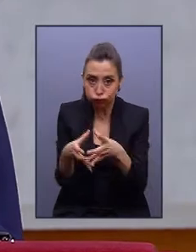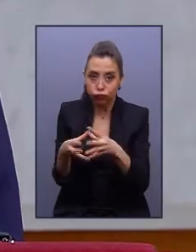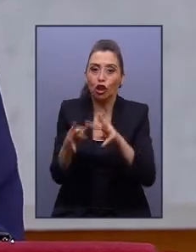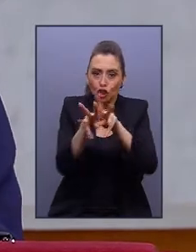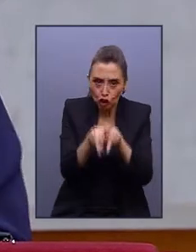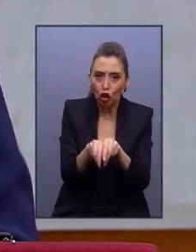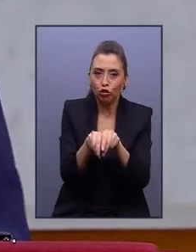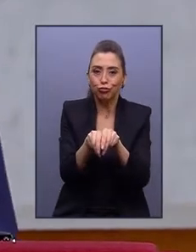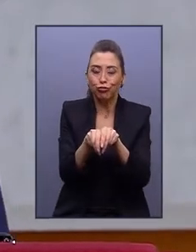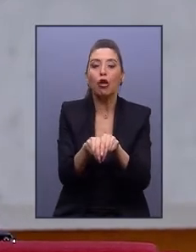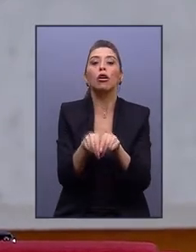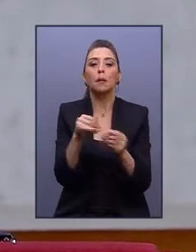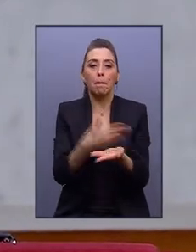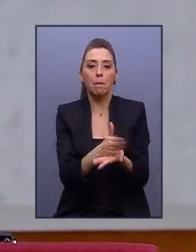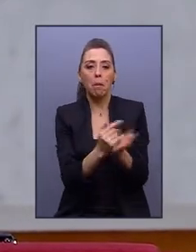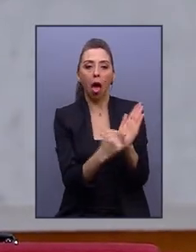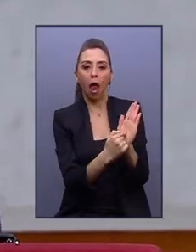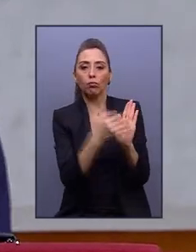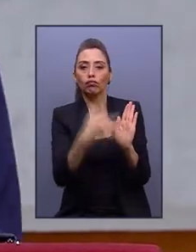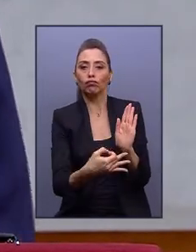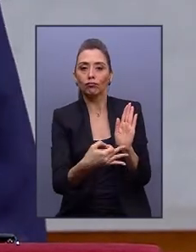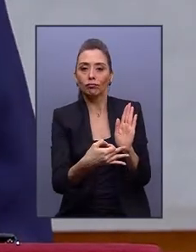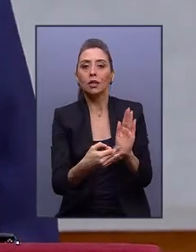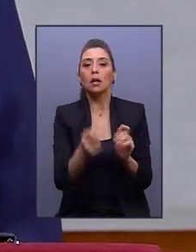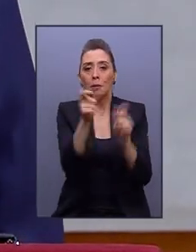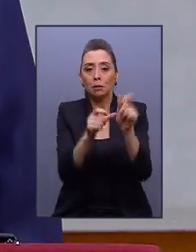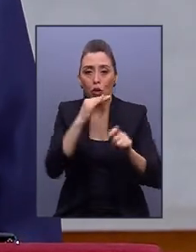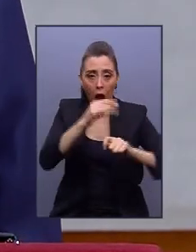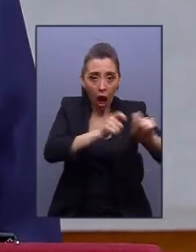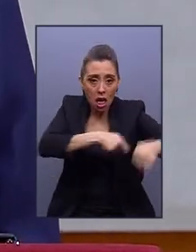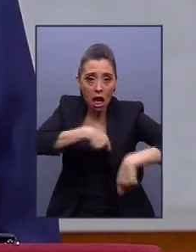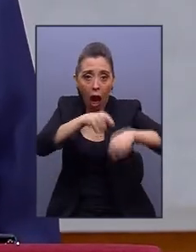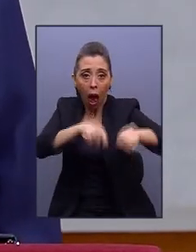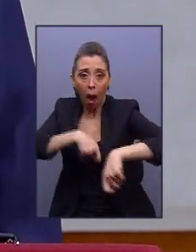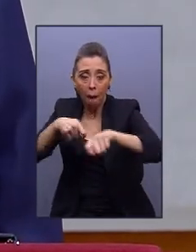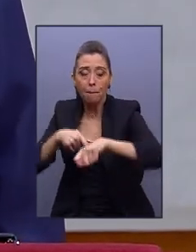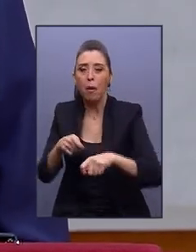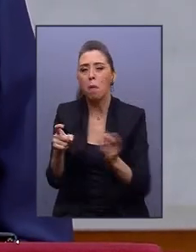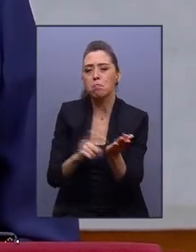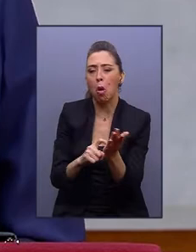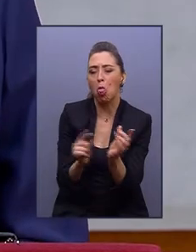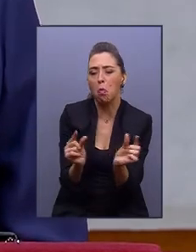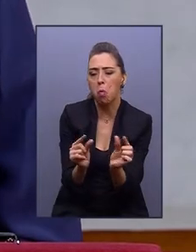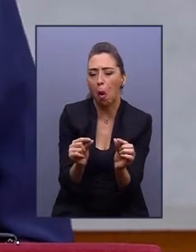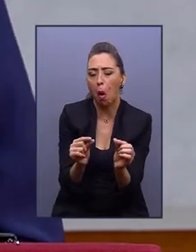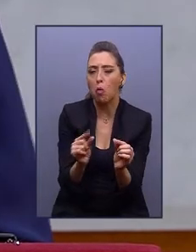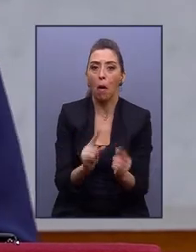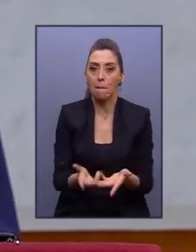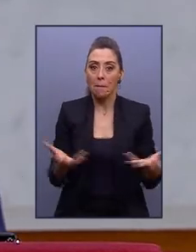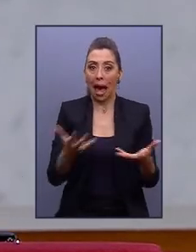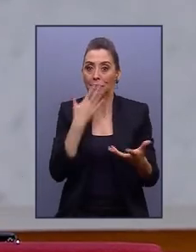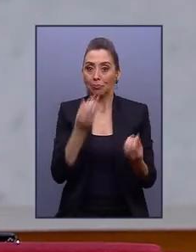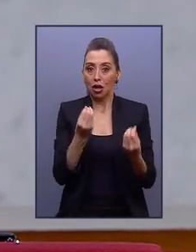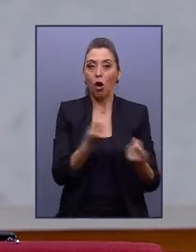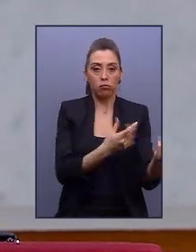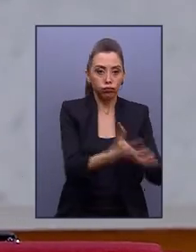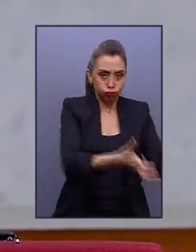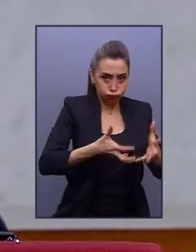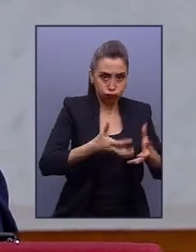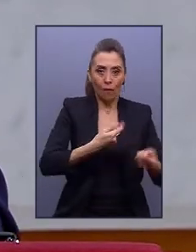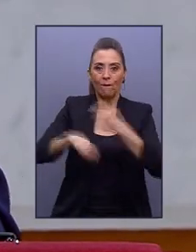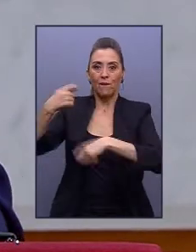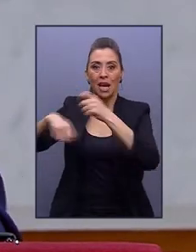cuentan con un plan estratégico definido. Junto a los campesinos hemos trabajado para mejorar su producción y comercialización. Y